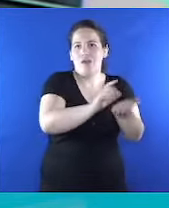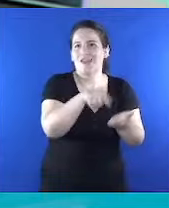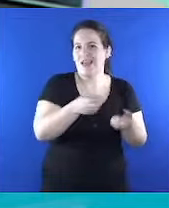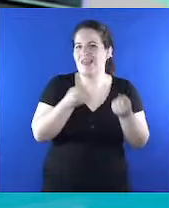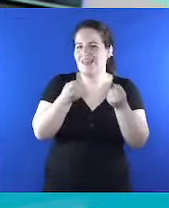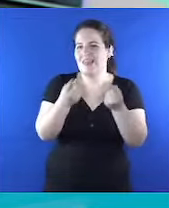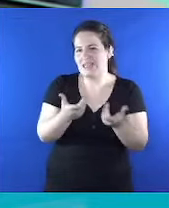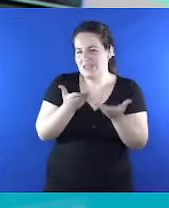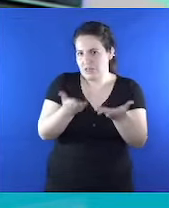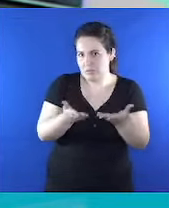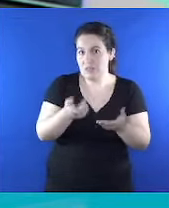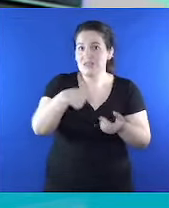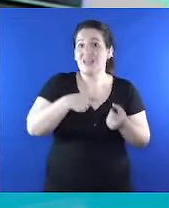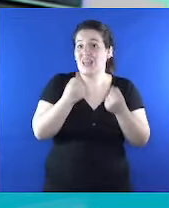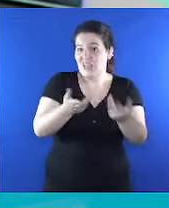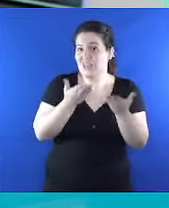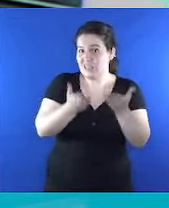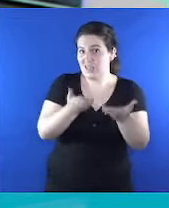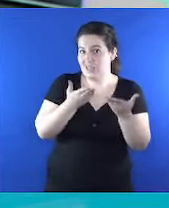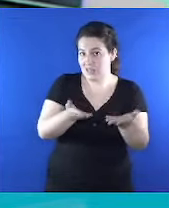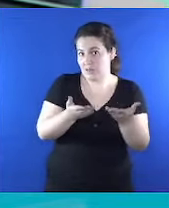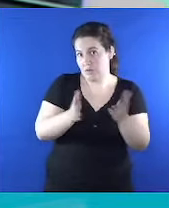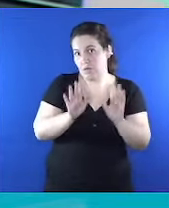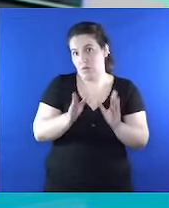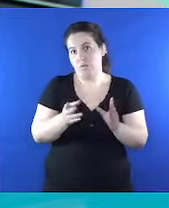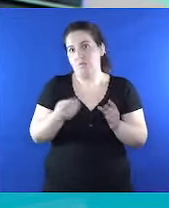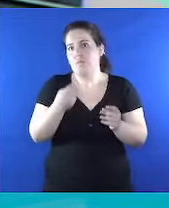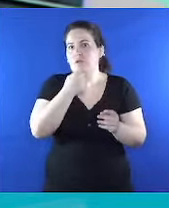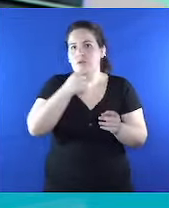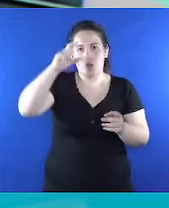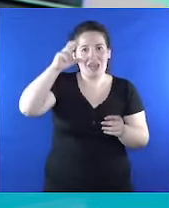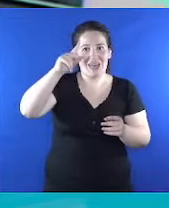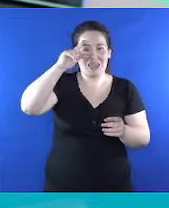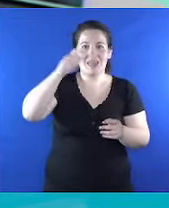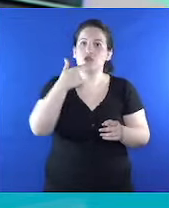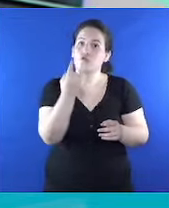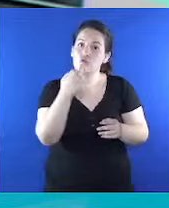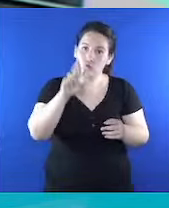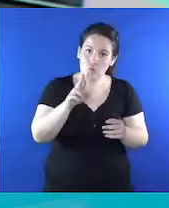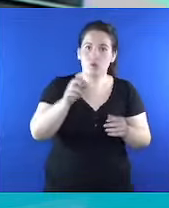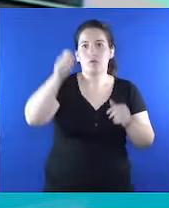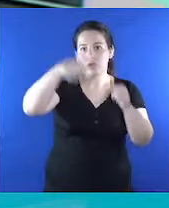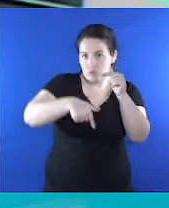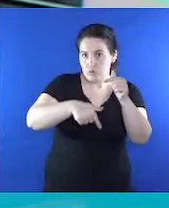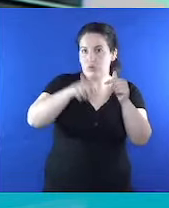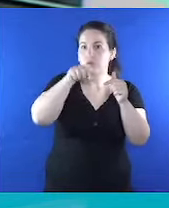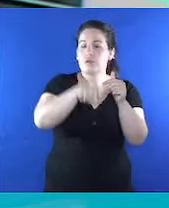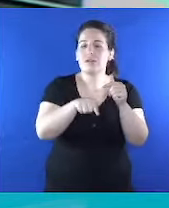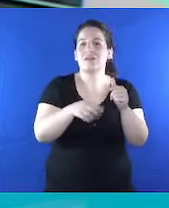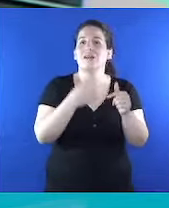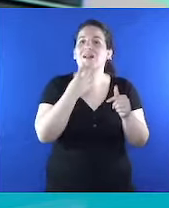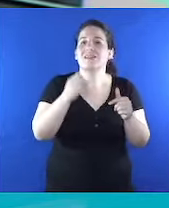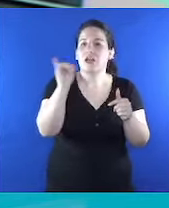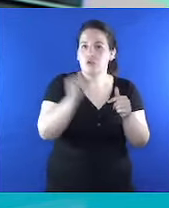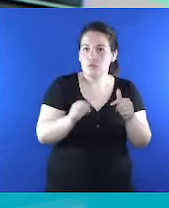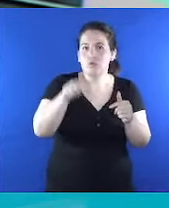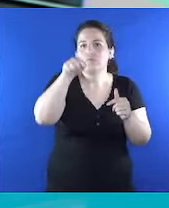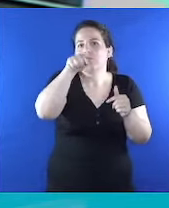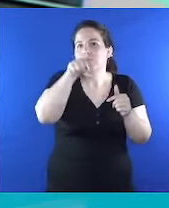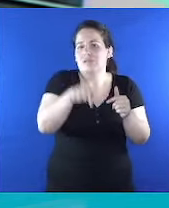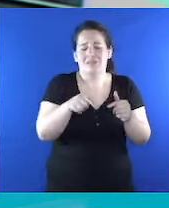servicio que aparte prestan un servicio en muchos casos como de Sur en la tercer o en el sur de la provincia de Buenos Aires que es del Colorado bonarense que es un